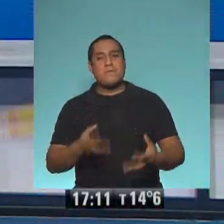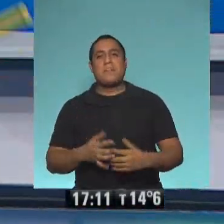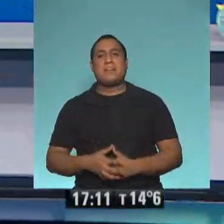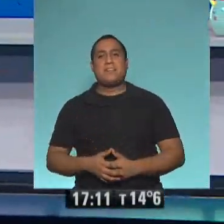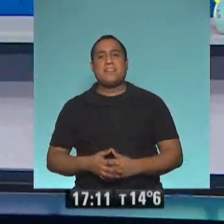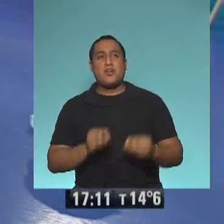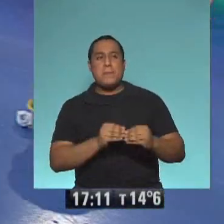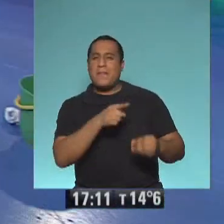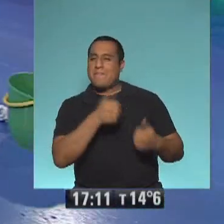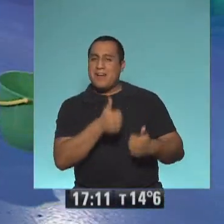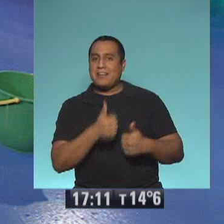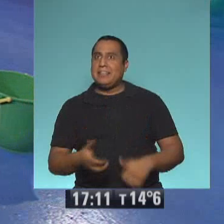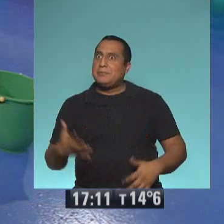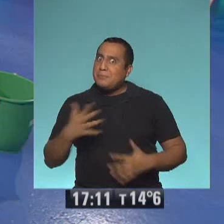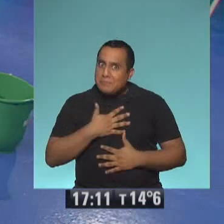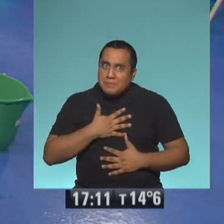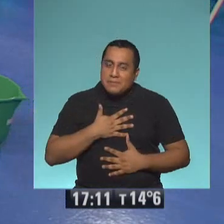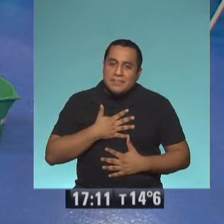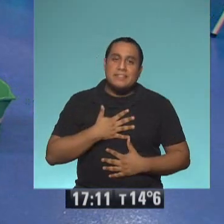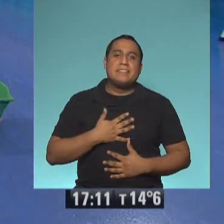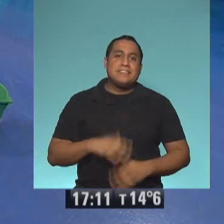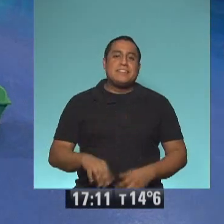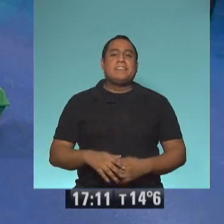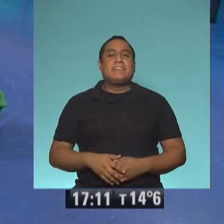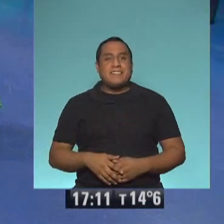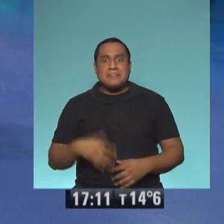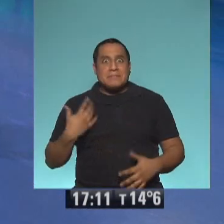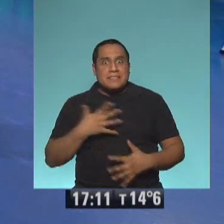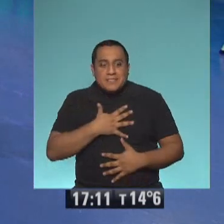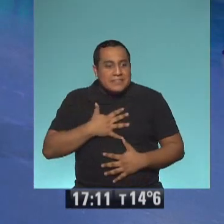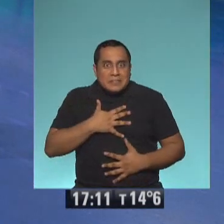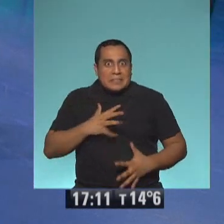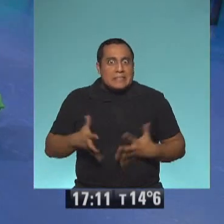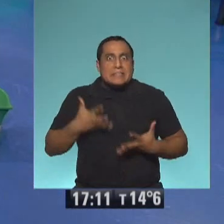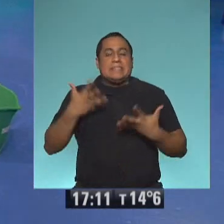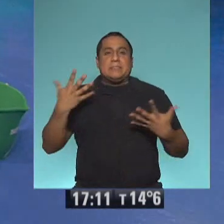y por dios dice la adrenalina